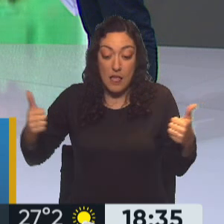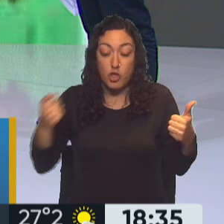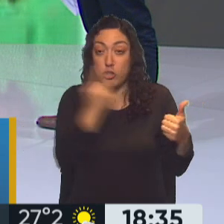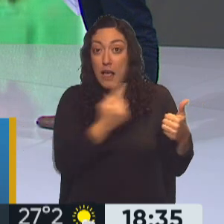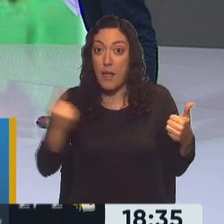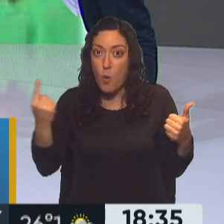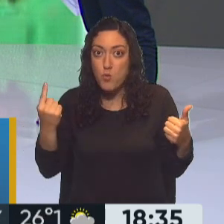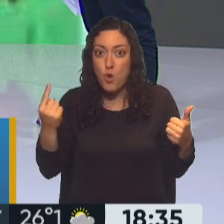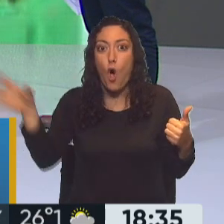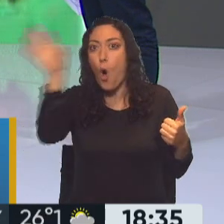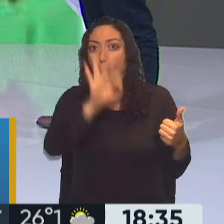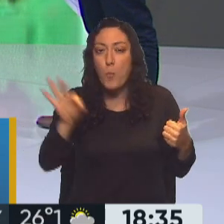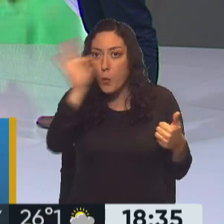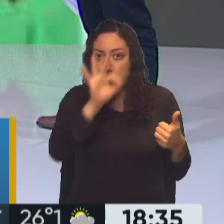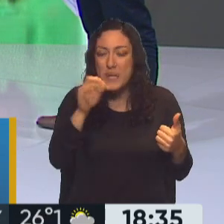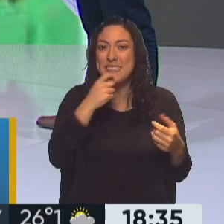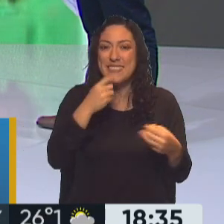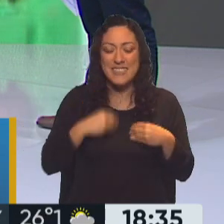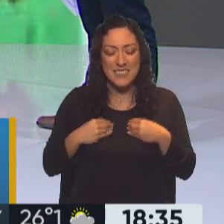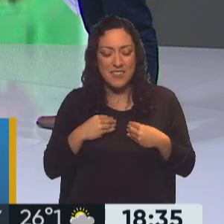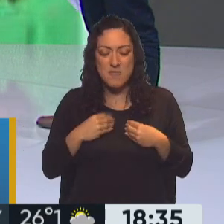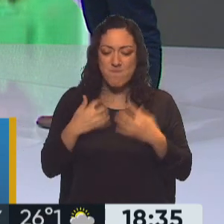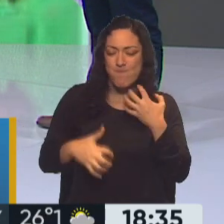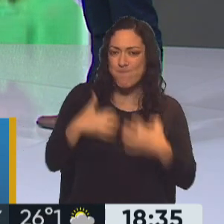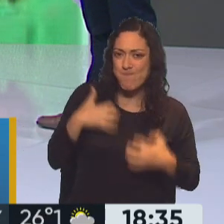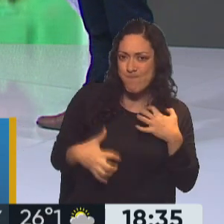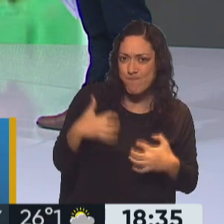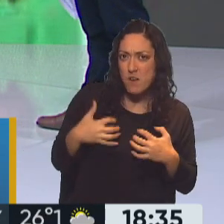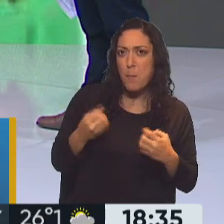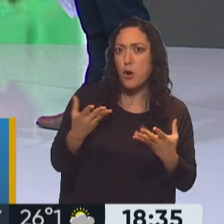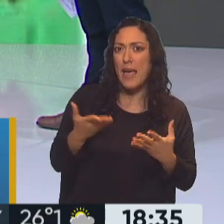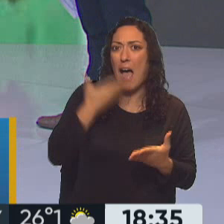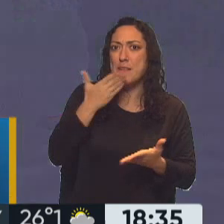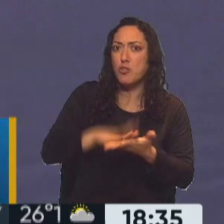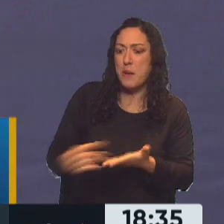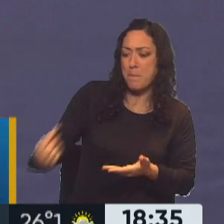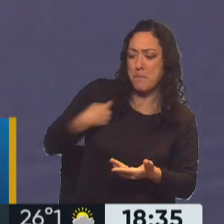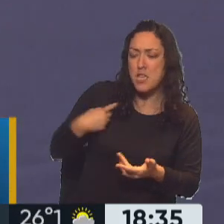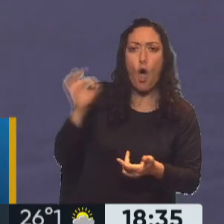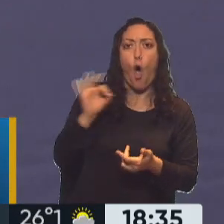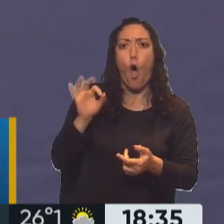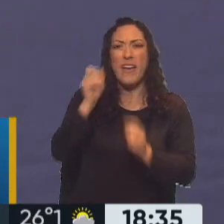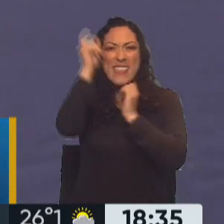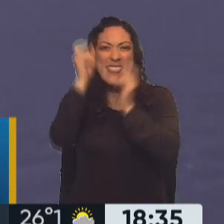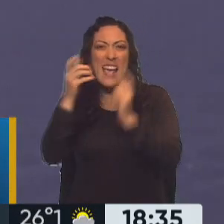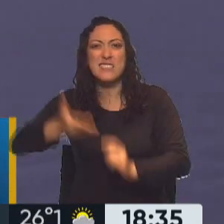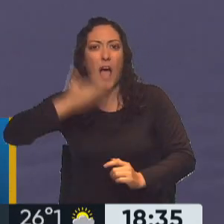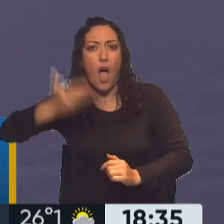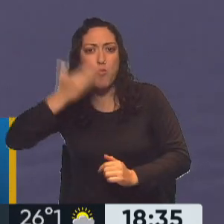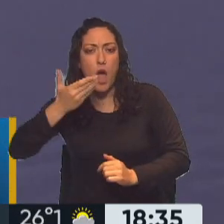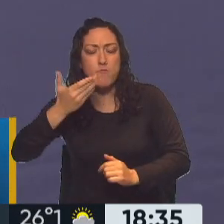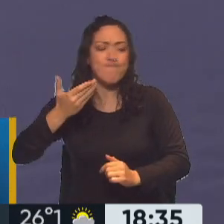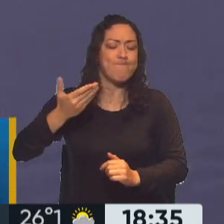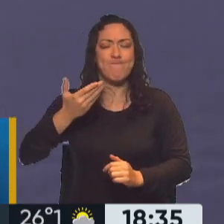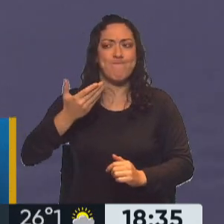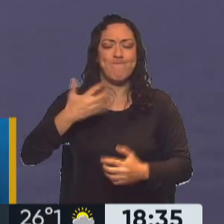la posibilidad, cuando se siente aludido, ya sea porque fue mencionado o por las ideas que fueron expresadas en uno de los temas, puede pedir